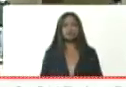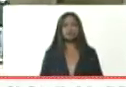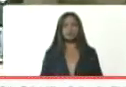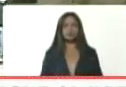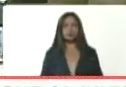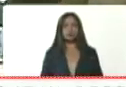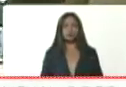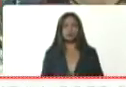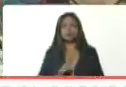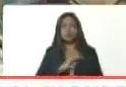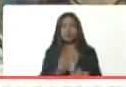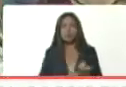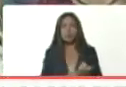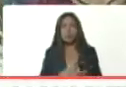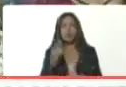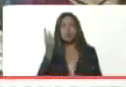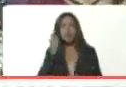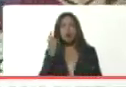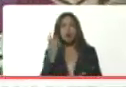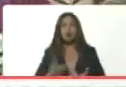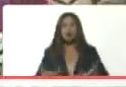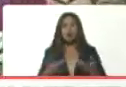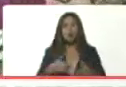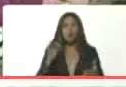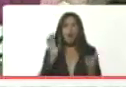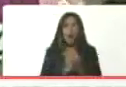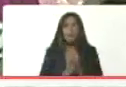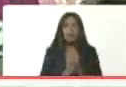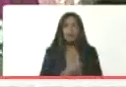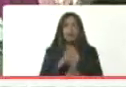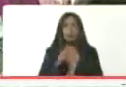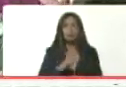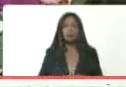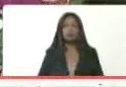mis hermanas cocineras compañeras